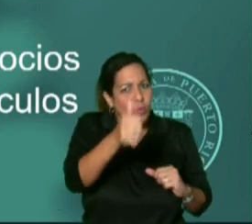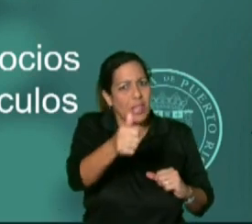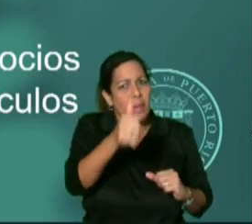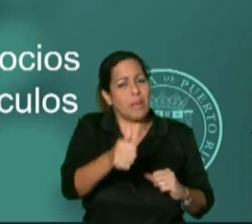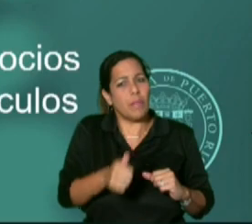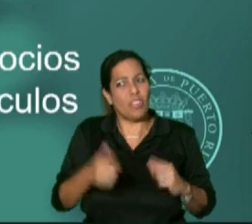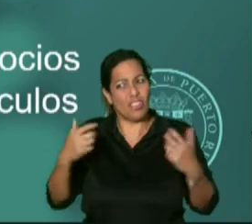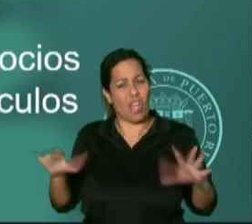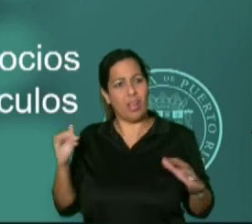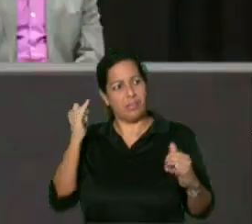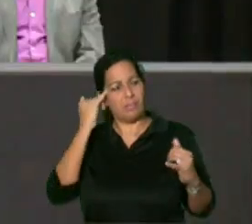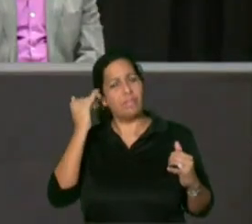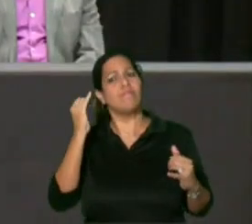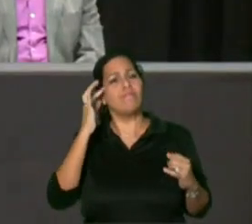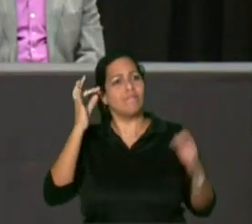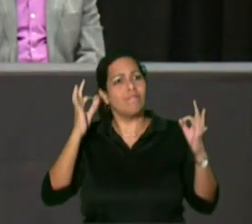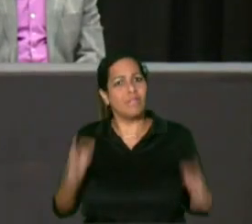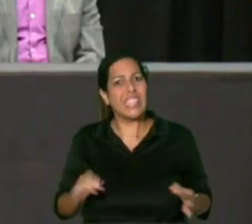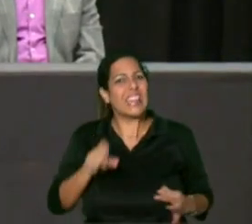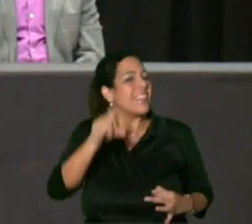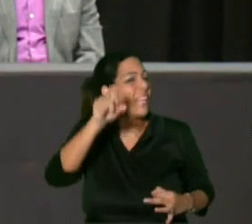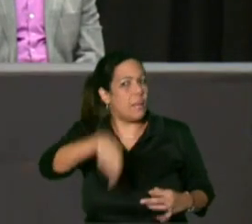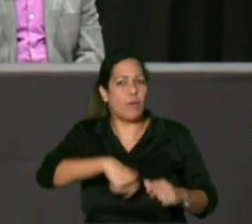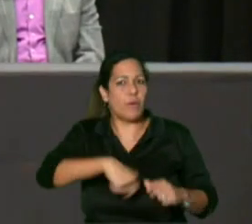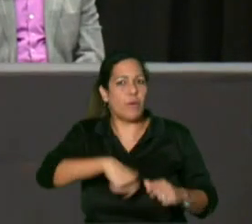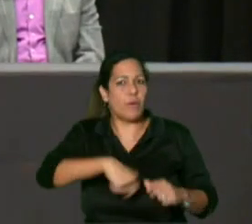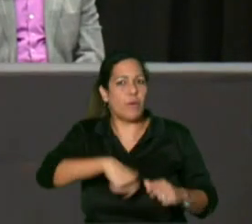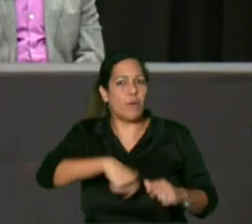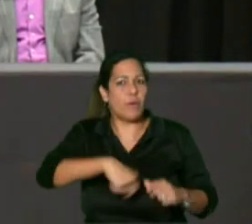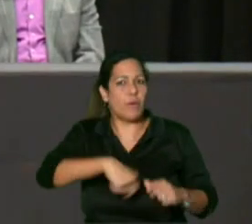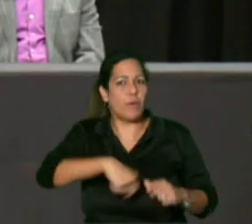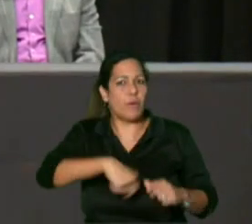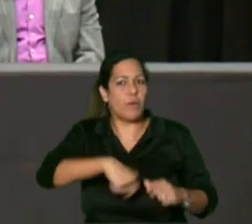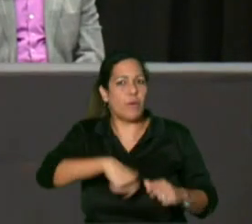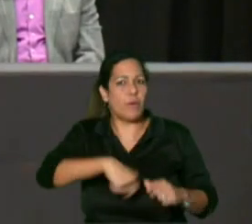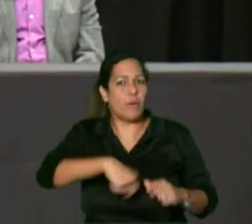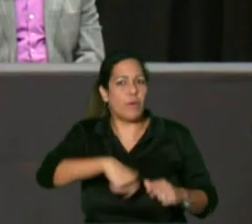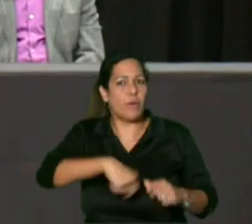el que se ha organizado y ha creado un proceso de fiscalización,